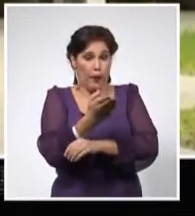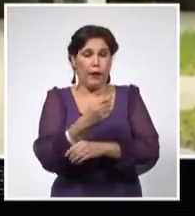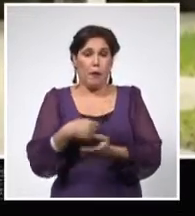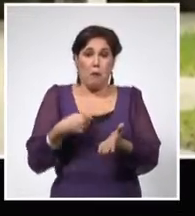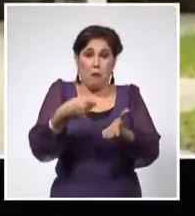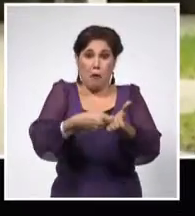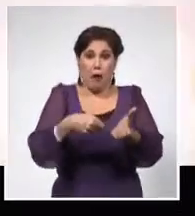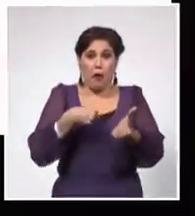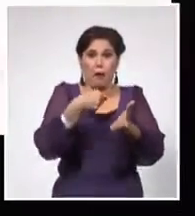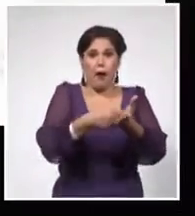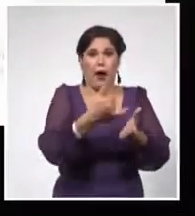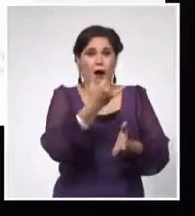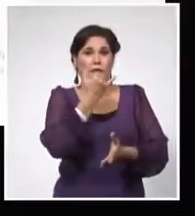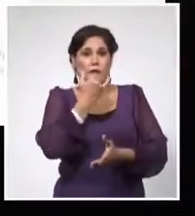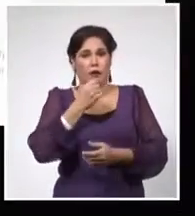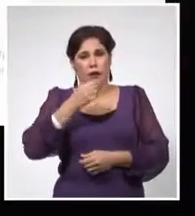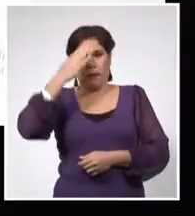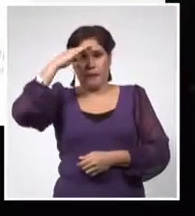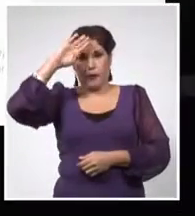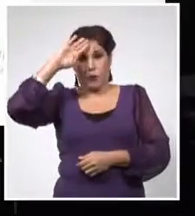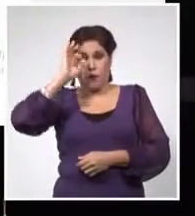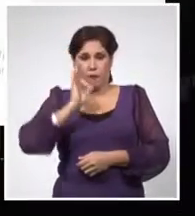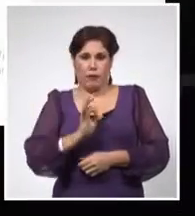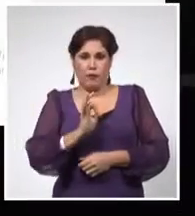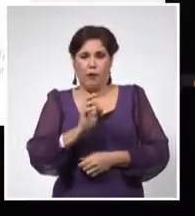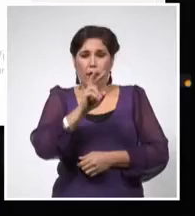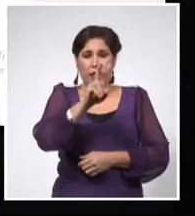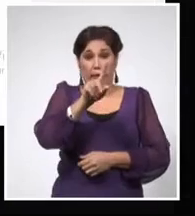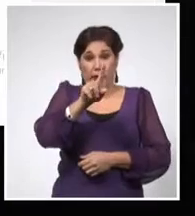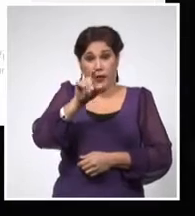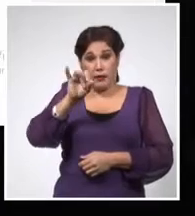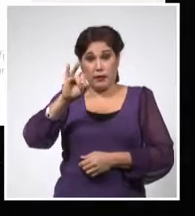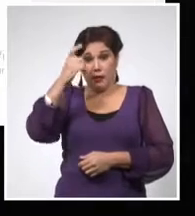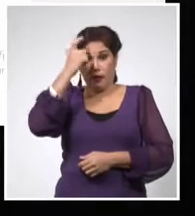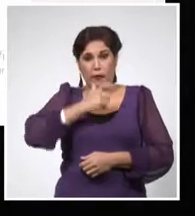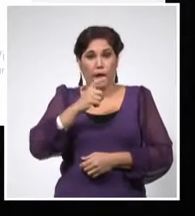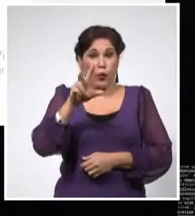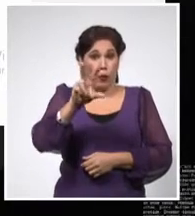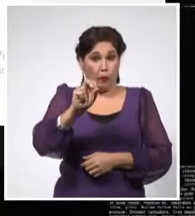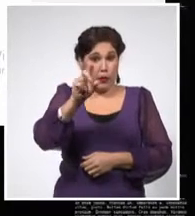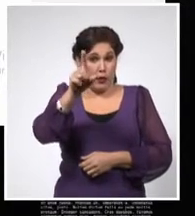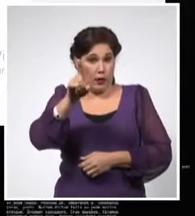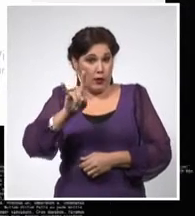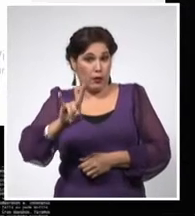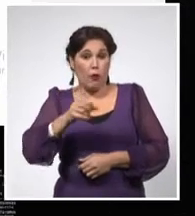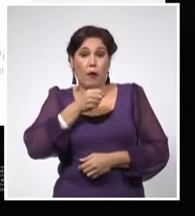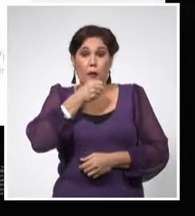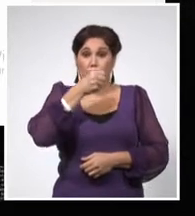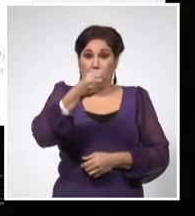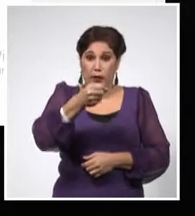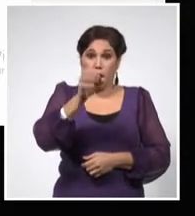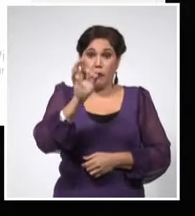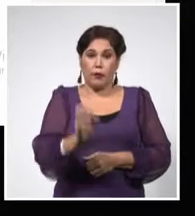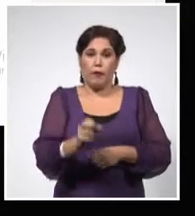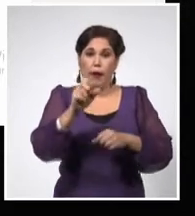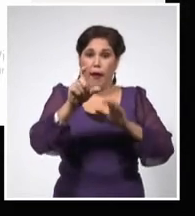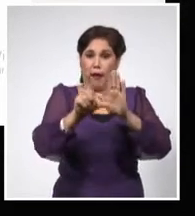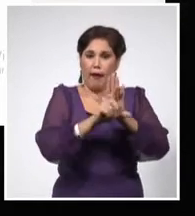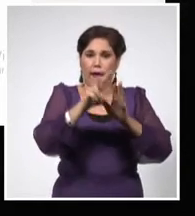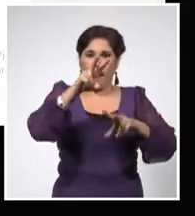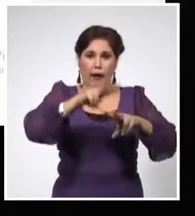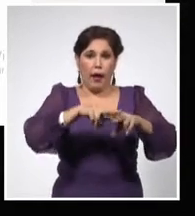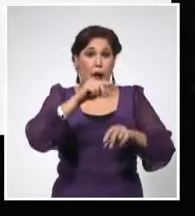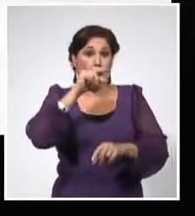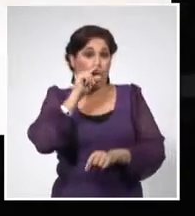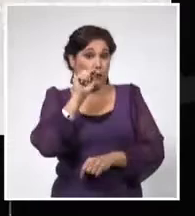por daños a Carnival. El 17 de abril del 2019, día del anuncio de la activación del título 3 de la ley Helms-Burton,